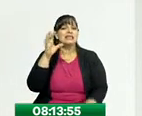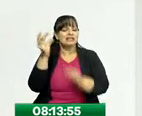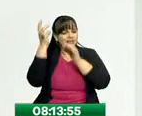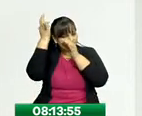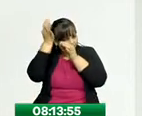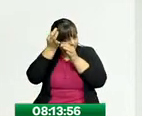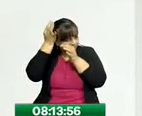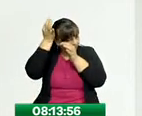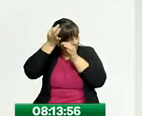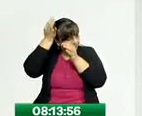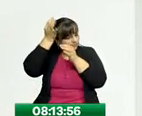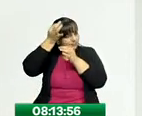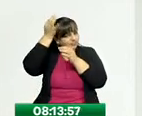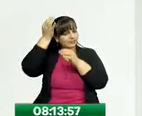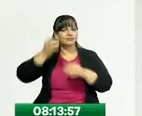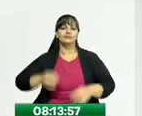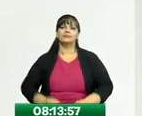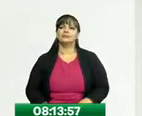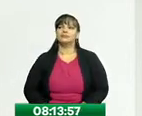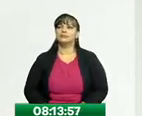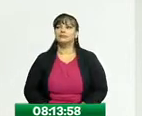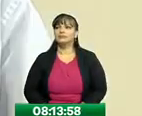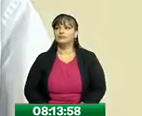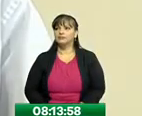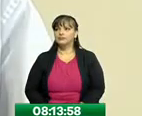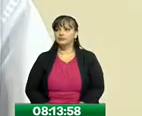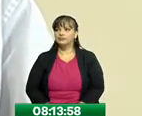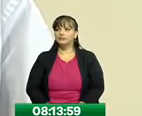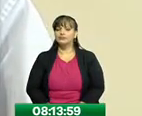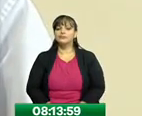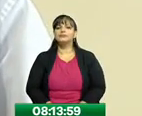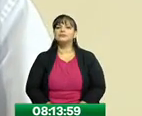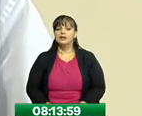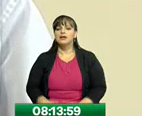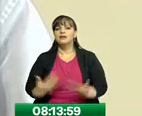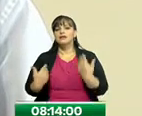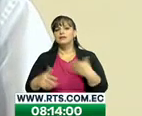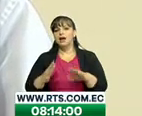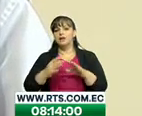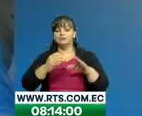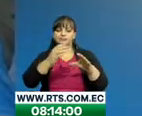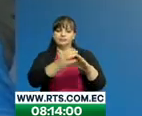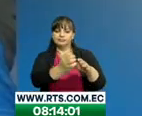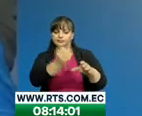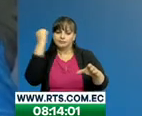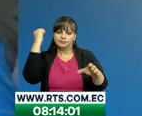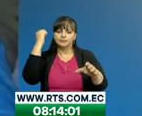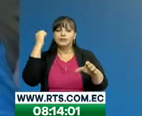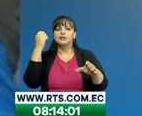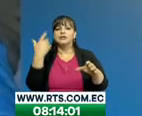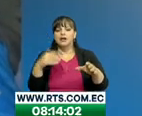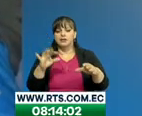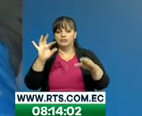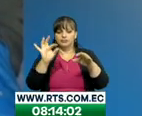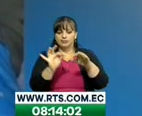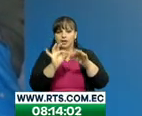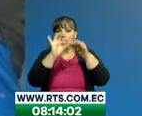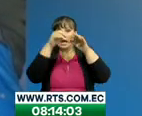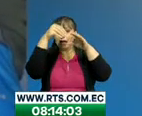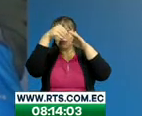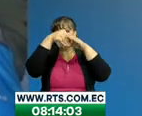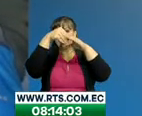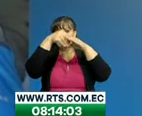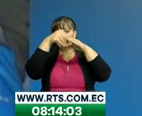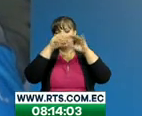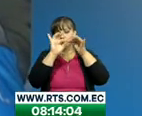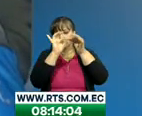hizo una craneotomía. Al paciente se le extrajo el cuerpo extraño, se le reparó una de las capas